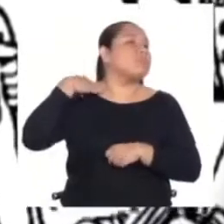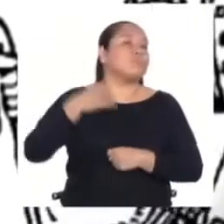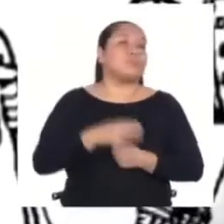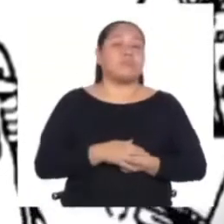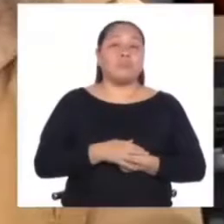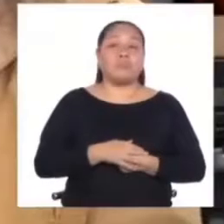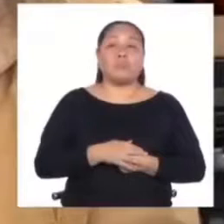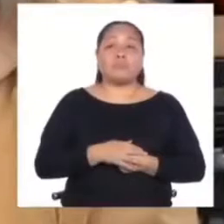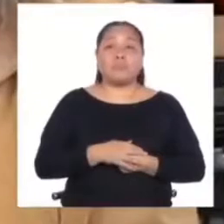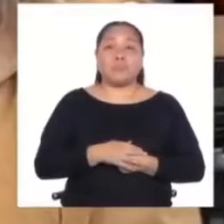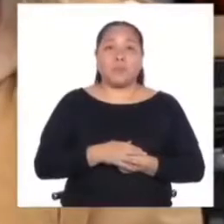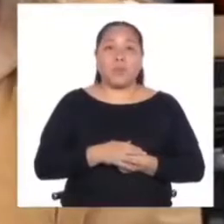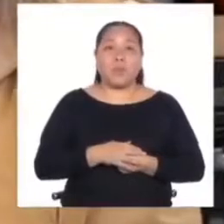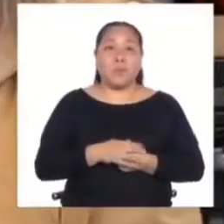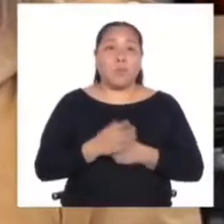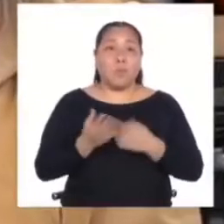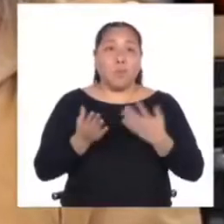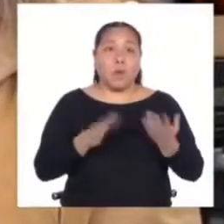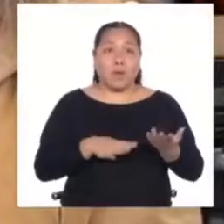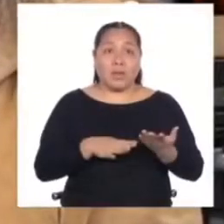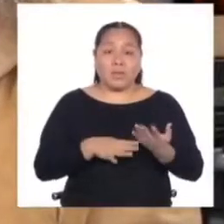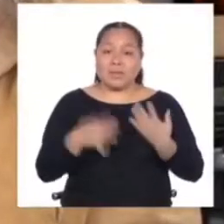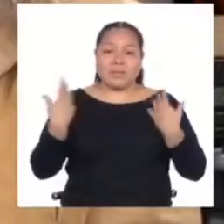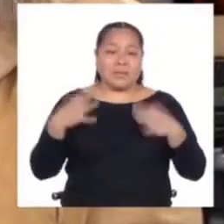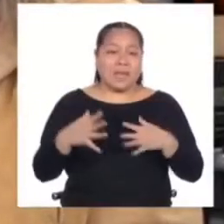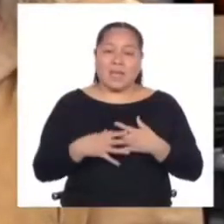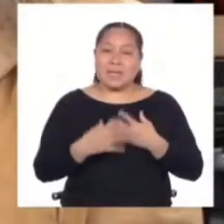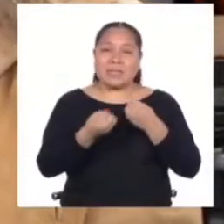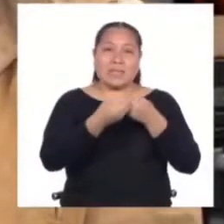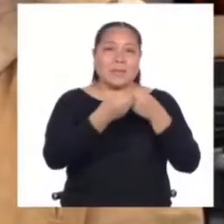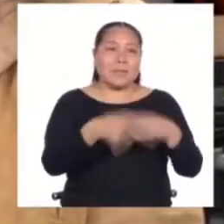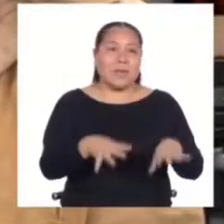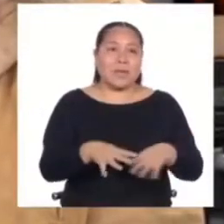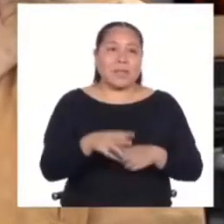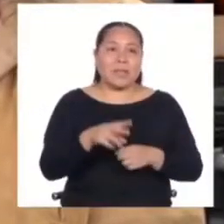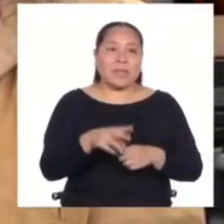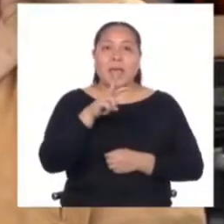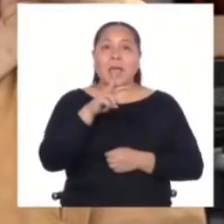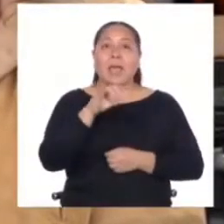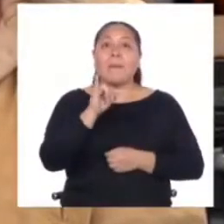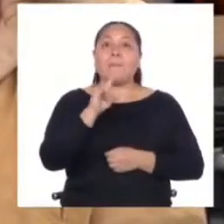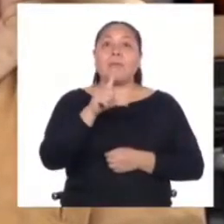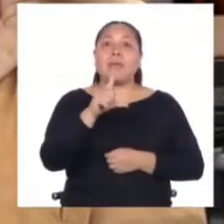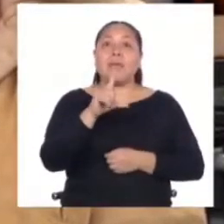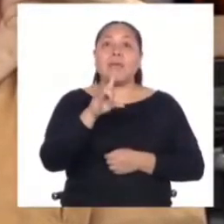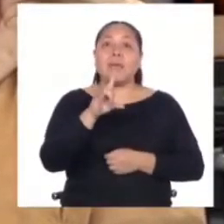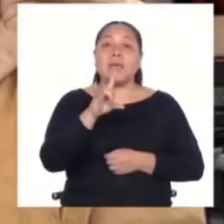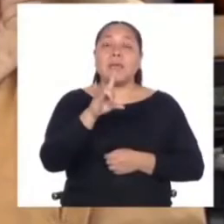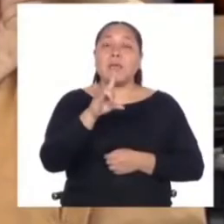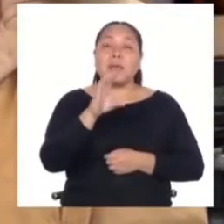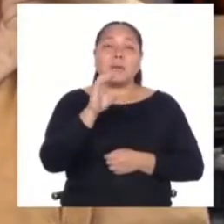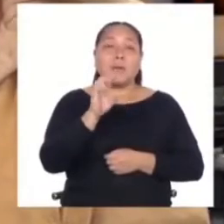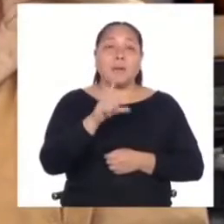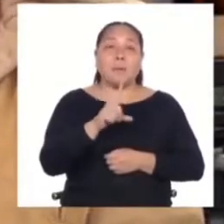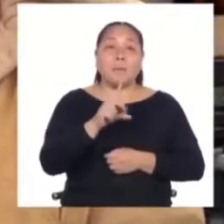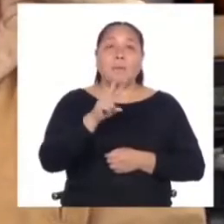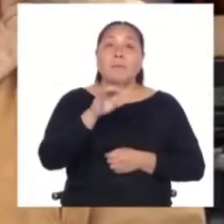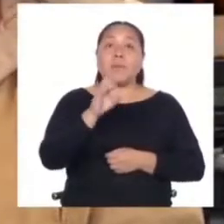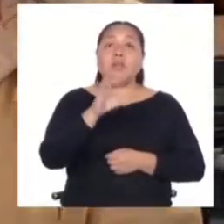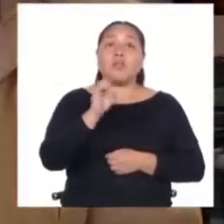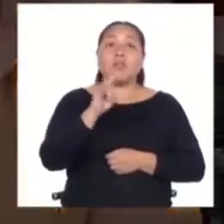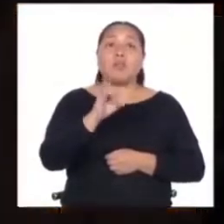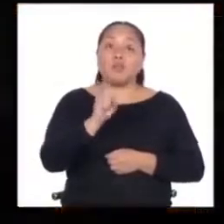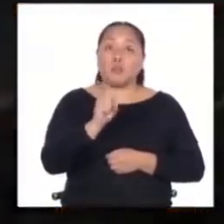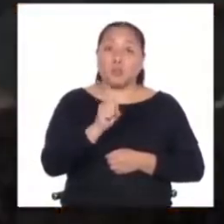Cuando muere, abandona, se pierde Vitcos, Yuragrumi, y los incas se recluyen en la zona de Espíritu